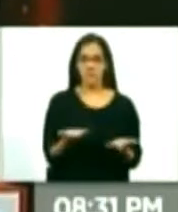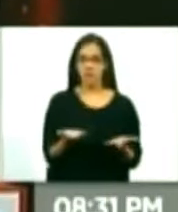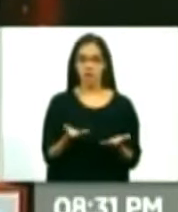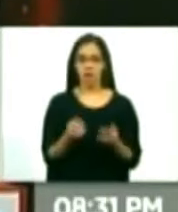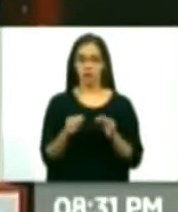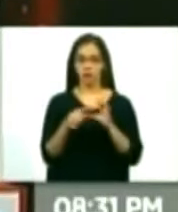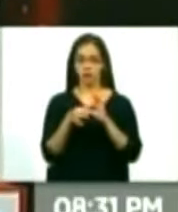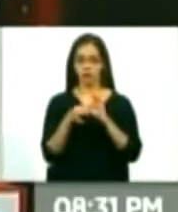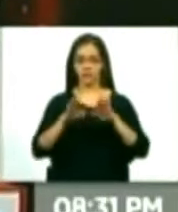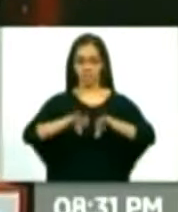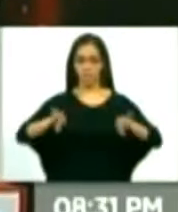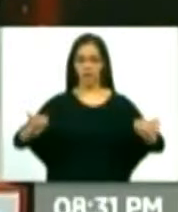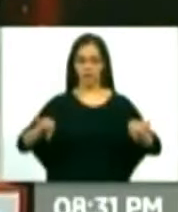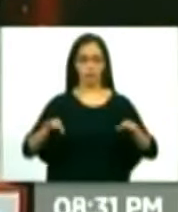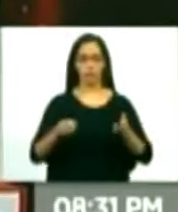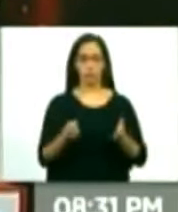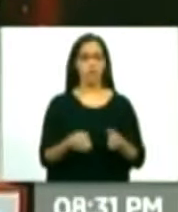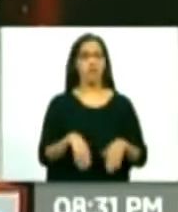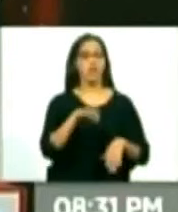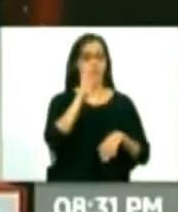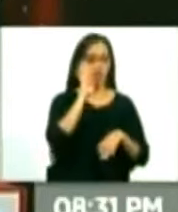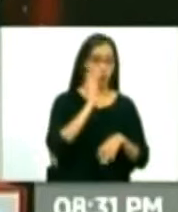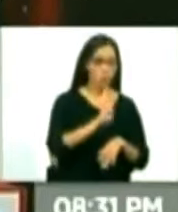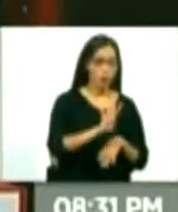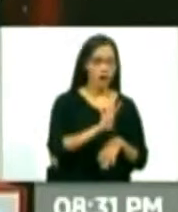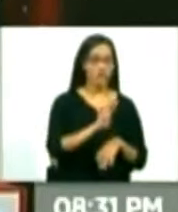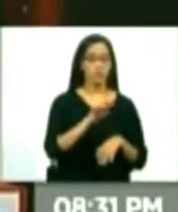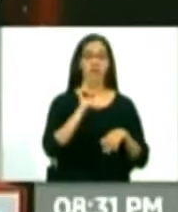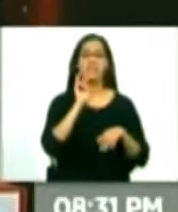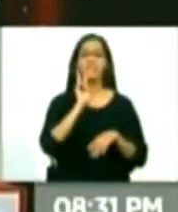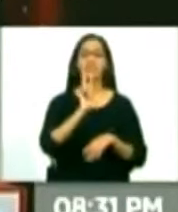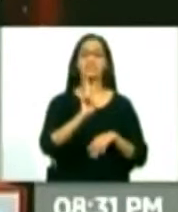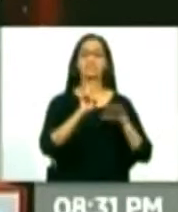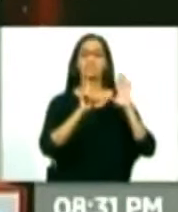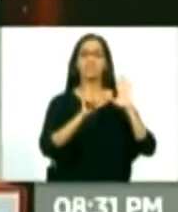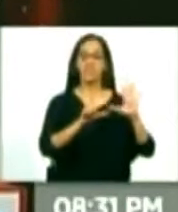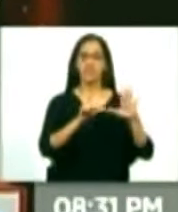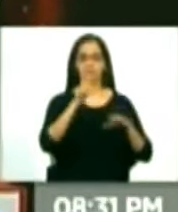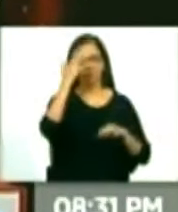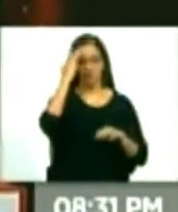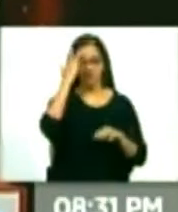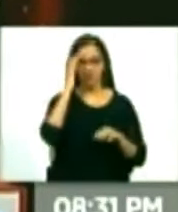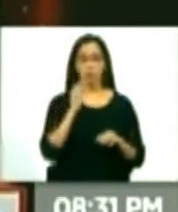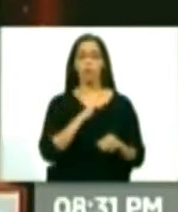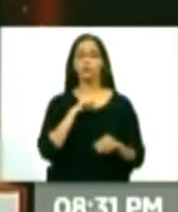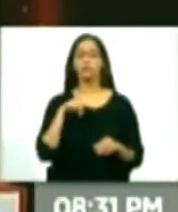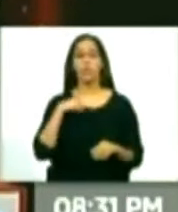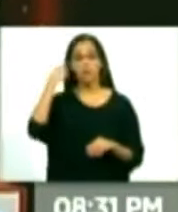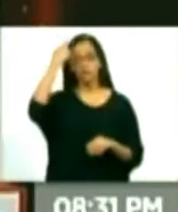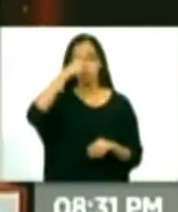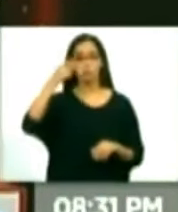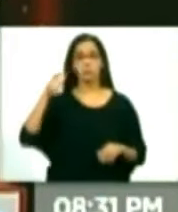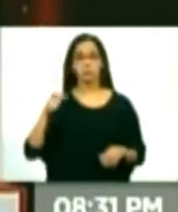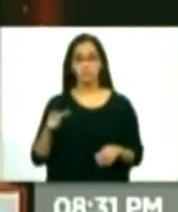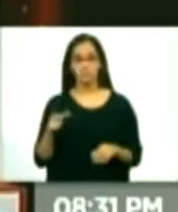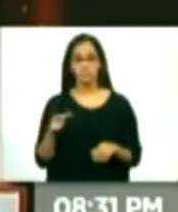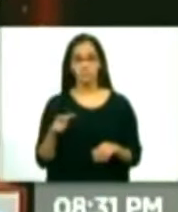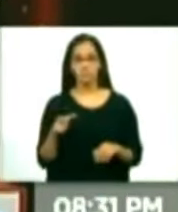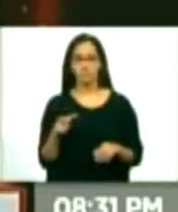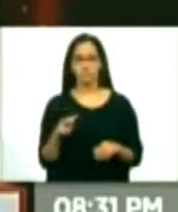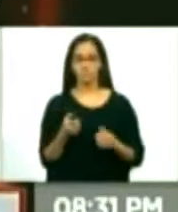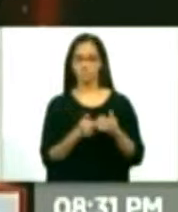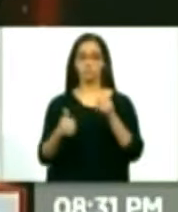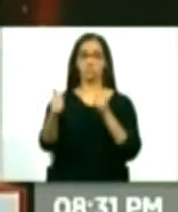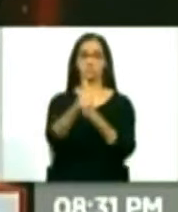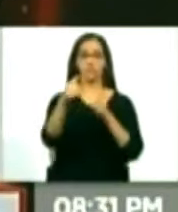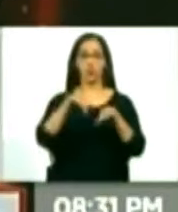verdad, está en el 4 de febrero, en el 27 de febrero, cuando nuestro pueblo, vanguardia en el mundo,